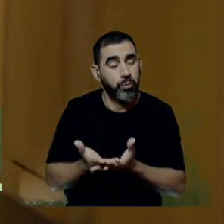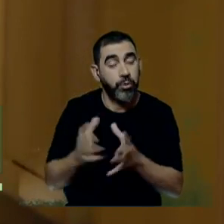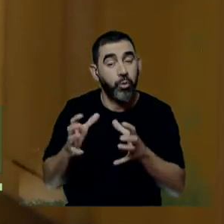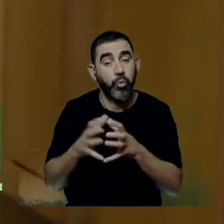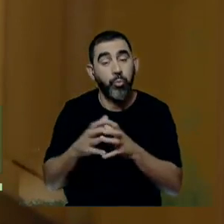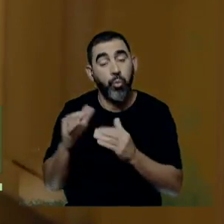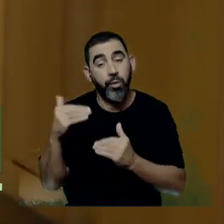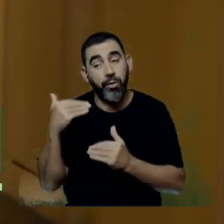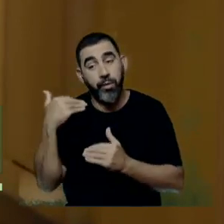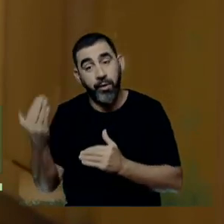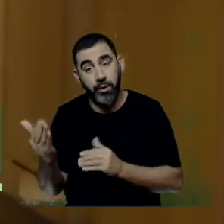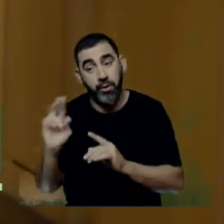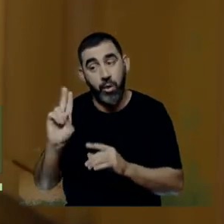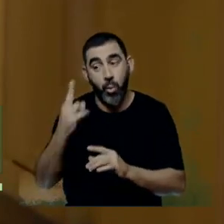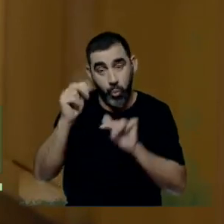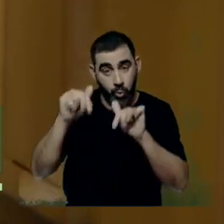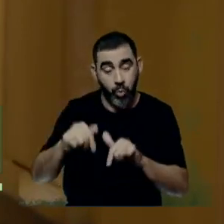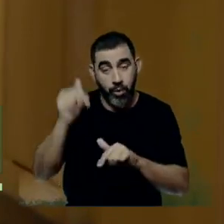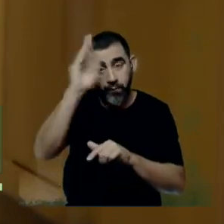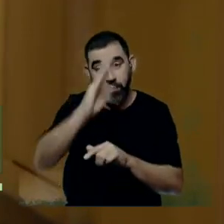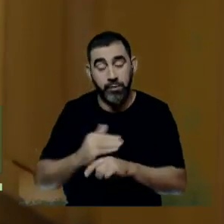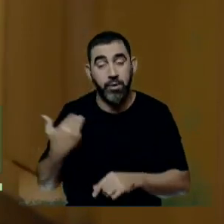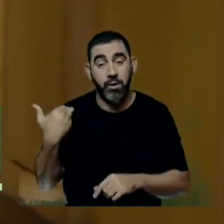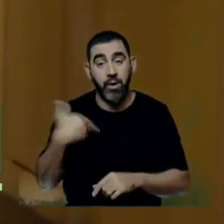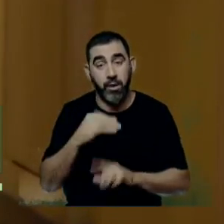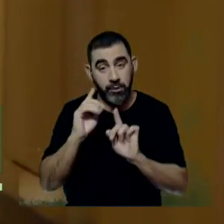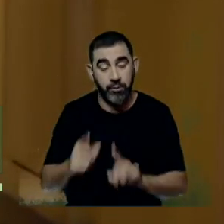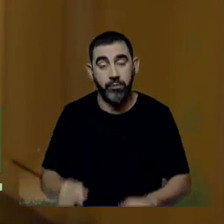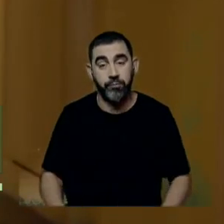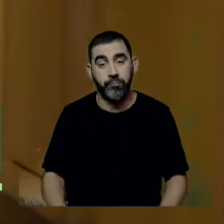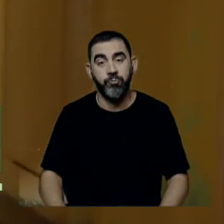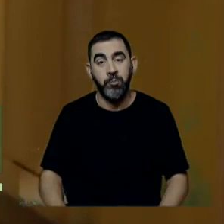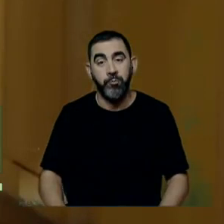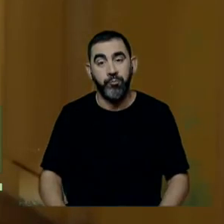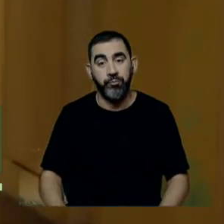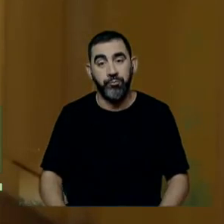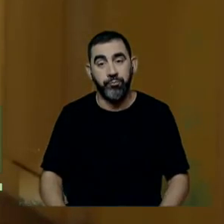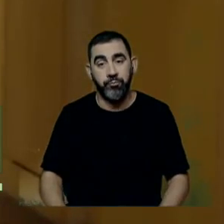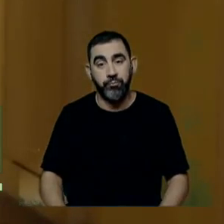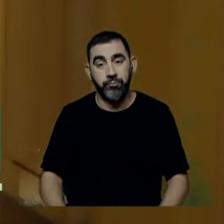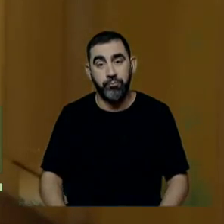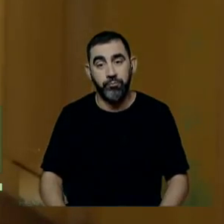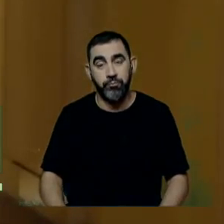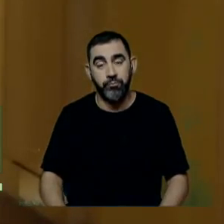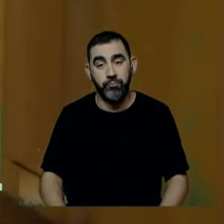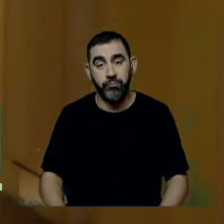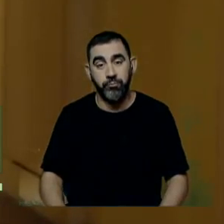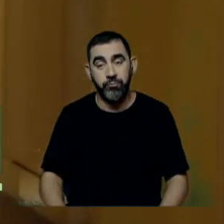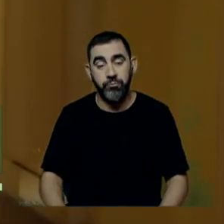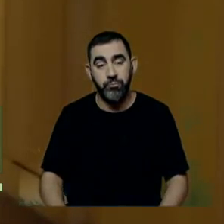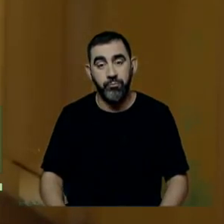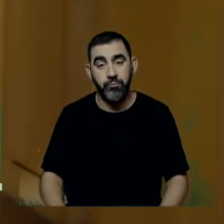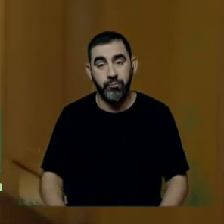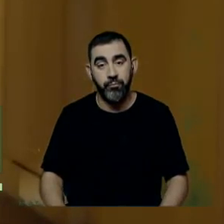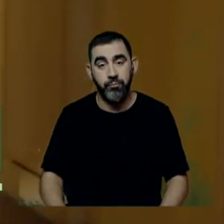partidos de derecha, incluso de Uruguay, de Brasil y de Argentina también. Totalmente. ¿Unió Milei, digamos, la libertad a toda la ideología